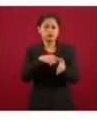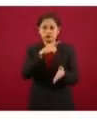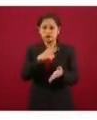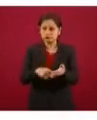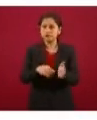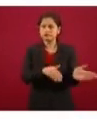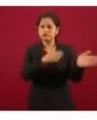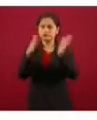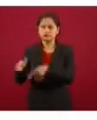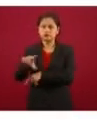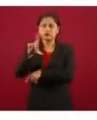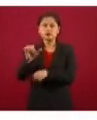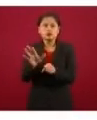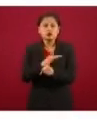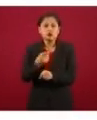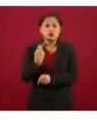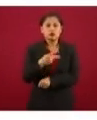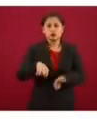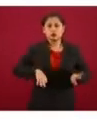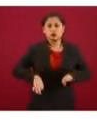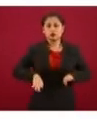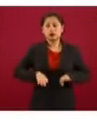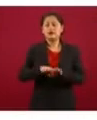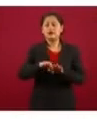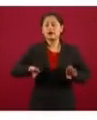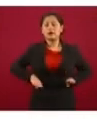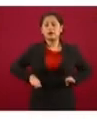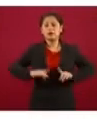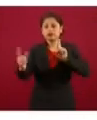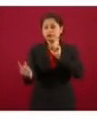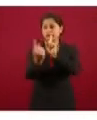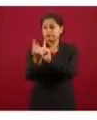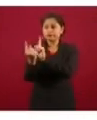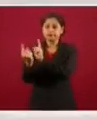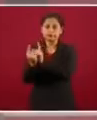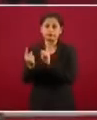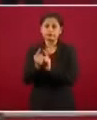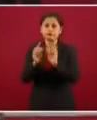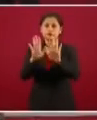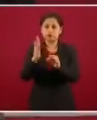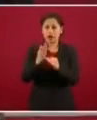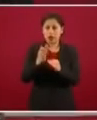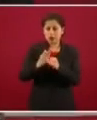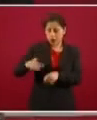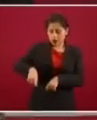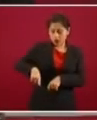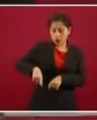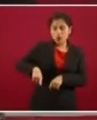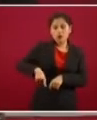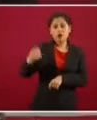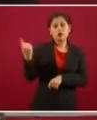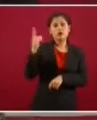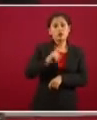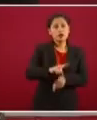a cara entre las mismas. Y aquí aclaro, existen varias encuestas realizadas por el gobierno o por